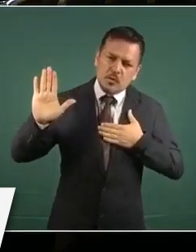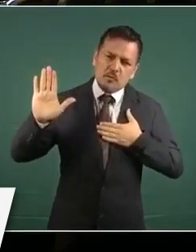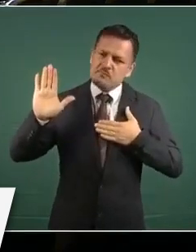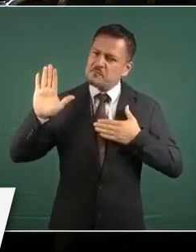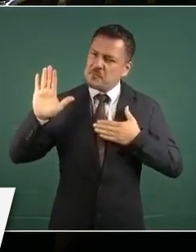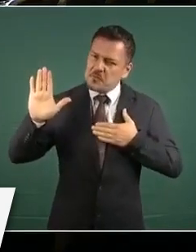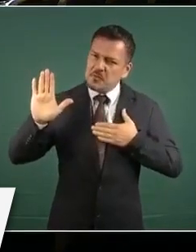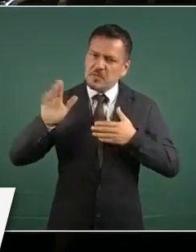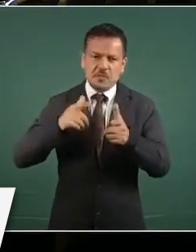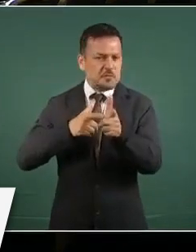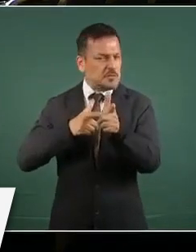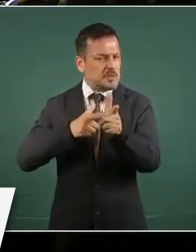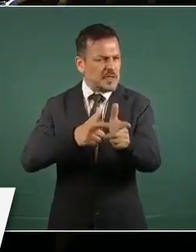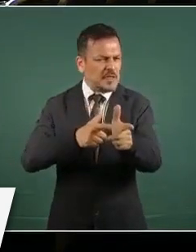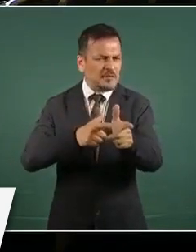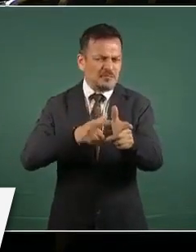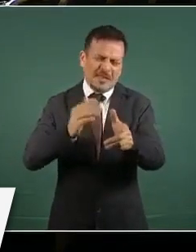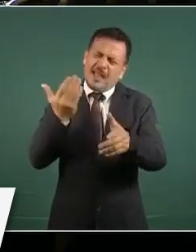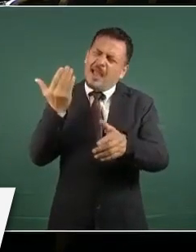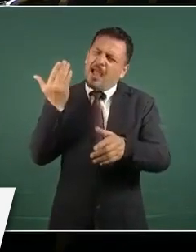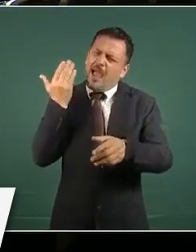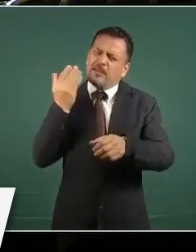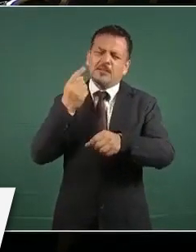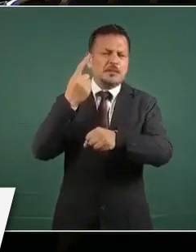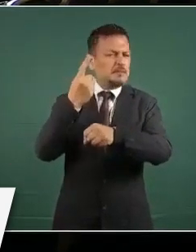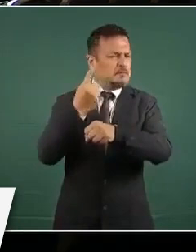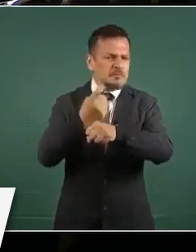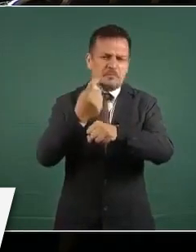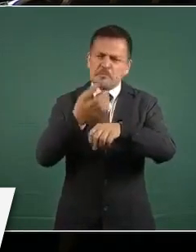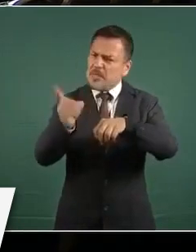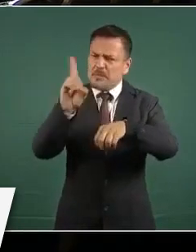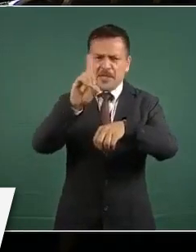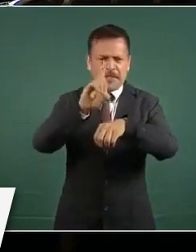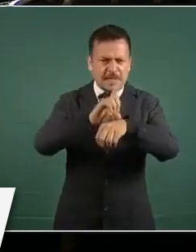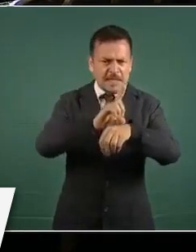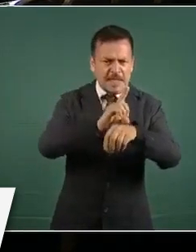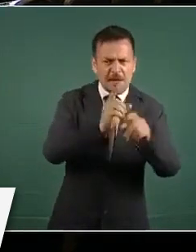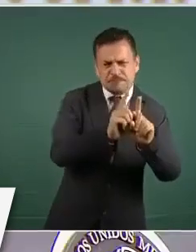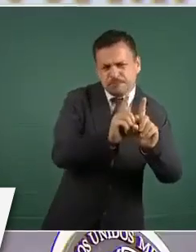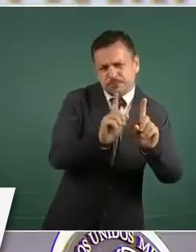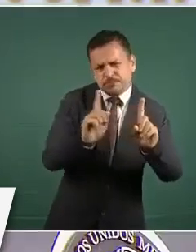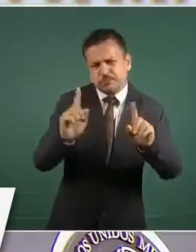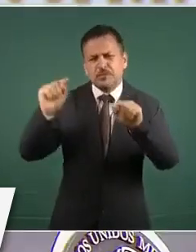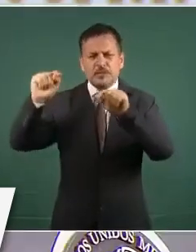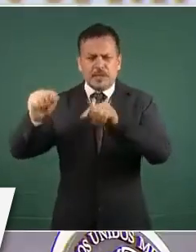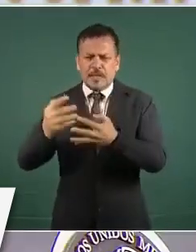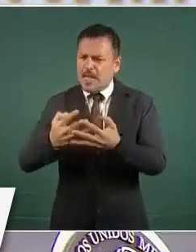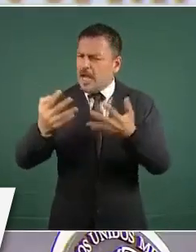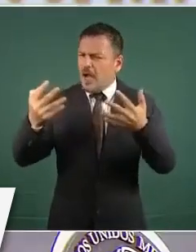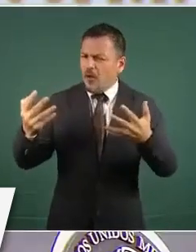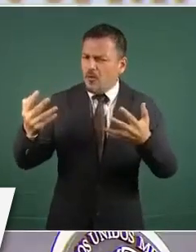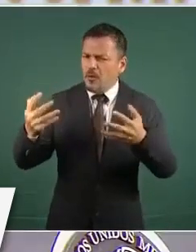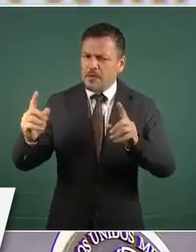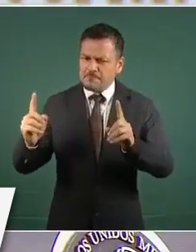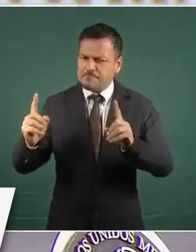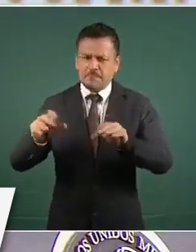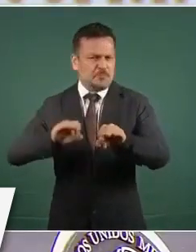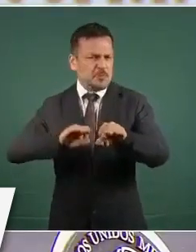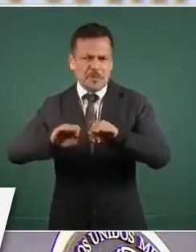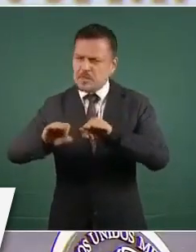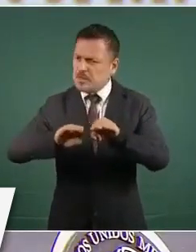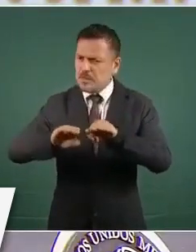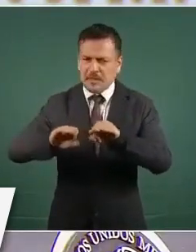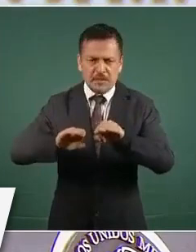nos planteamos desde el primer día de trabajo juntos convertirnos en un modelo nacional de